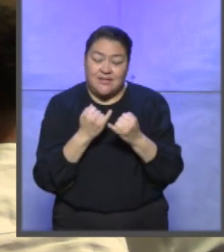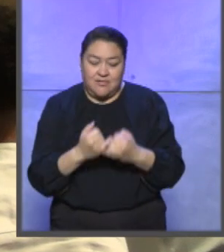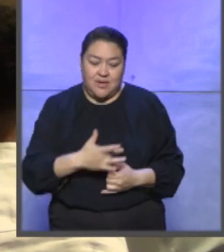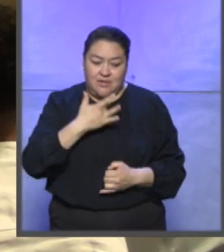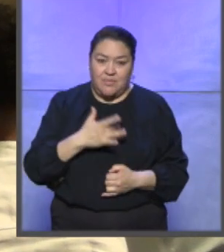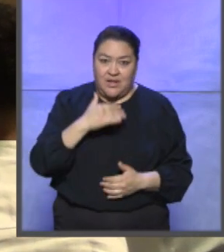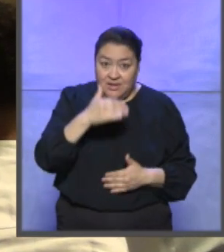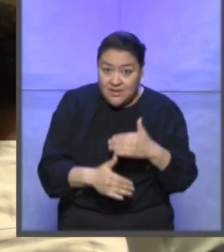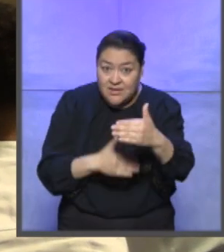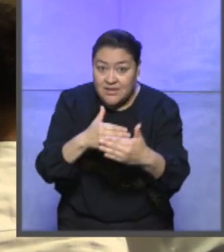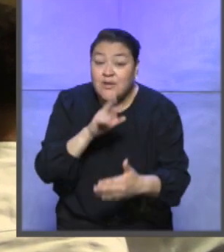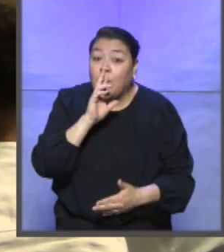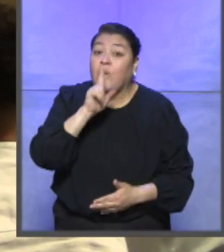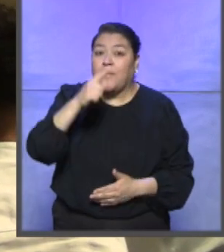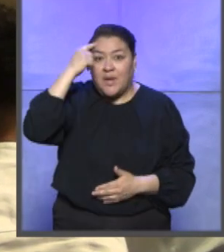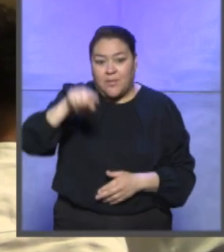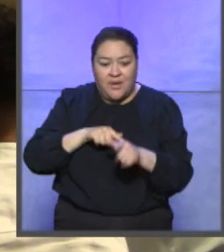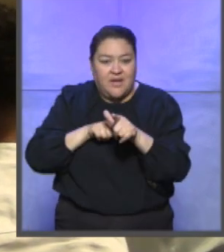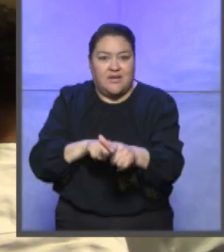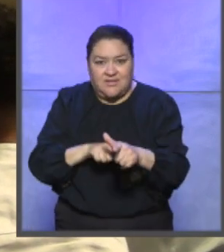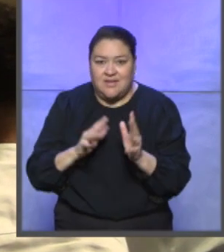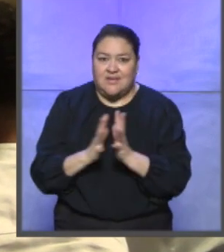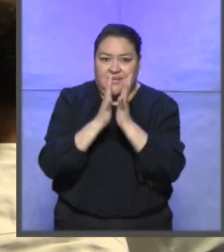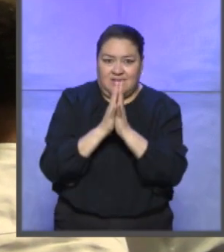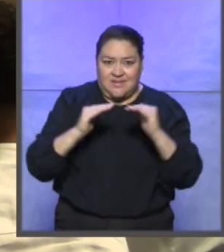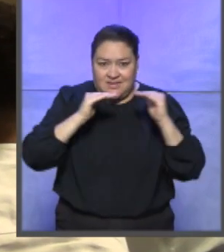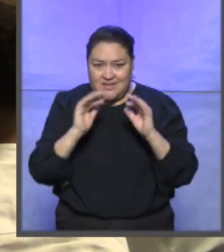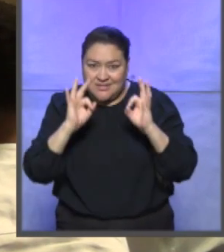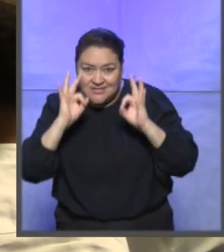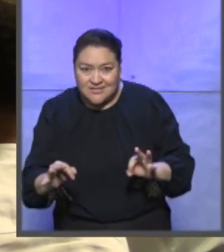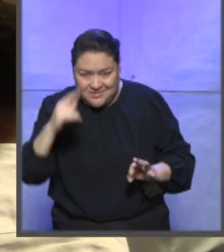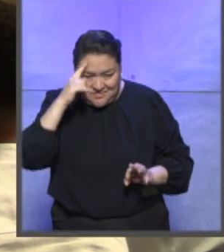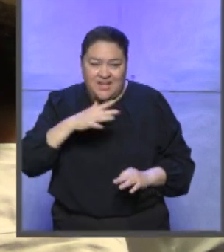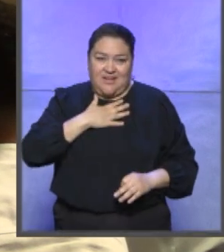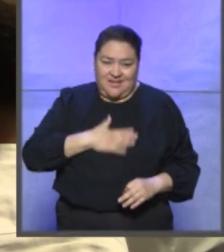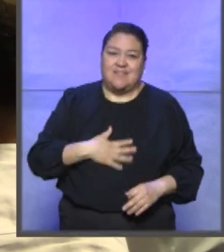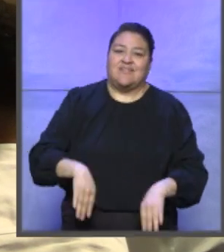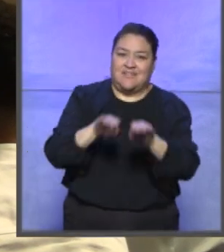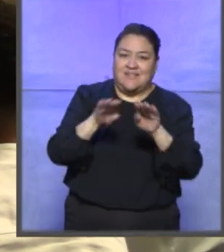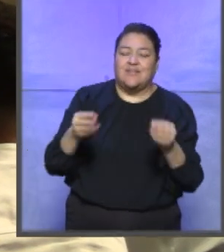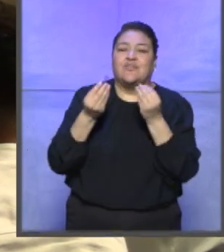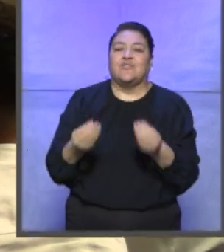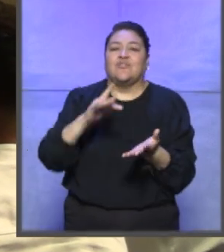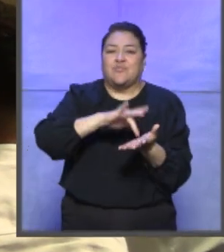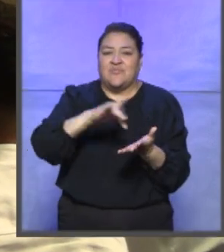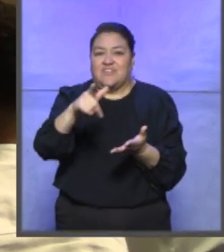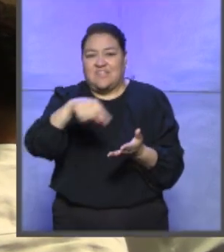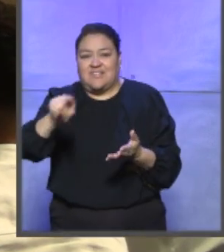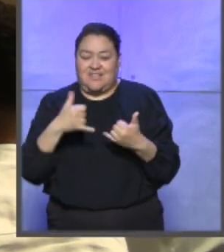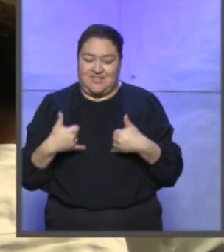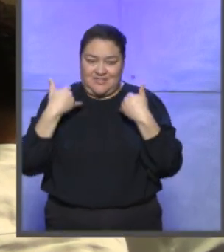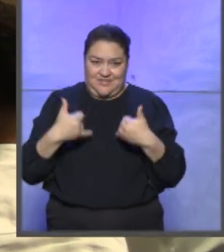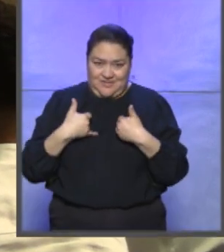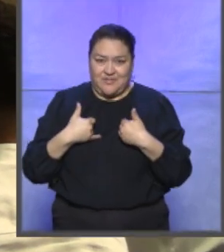y las propuestas para seguir avanzando en la construcción de una democracia más participativa y más equitativa. Muchísimas gracias a